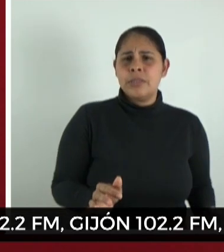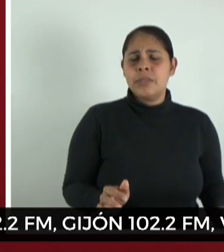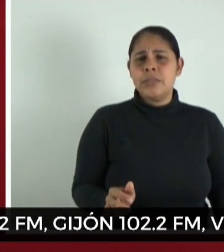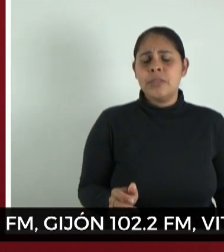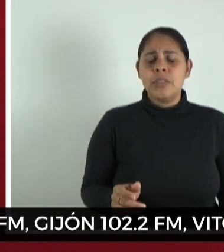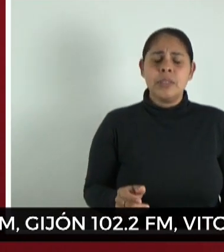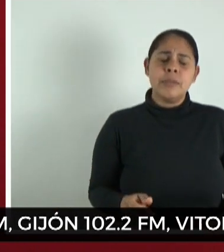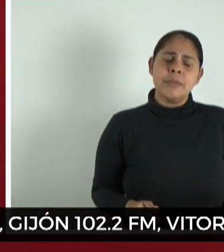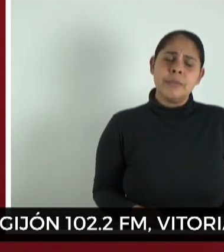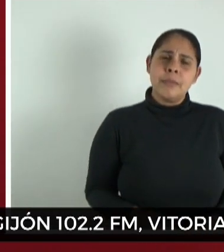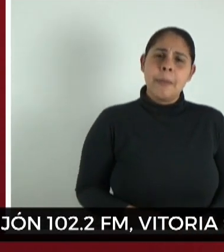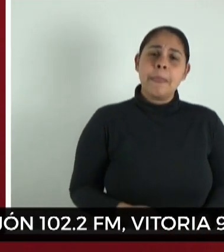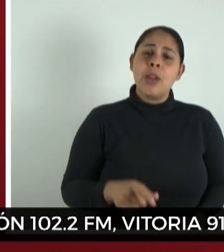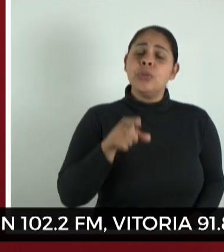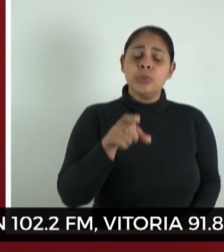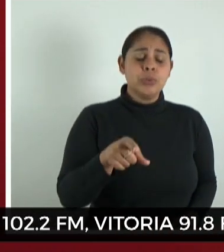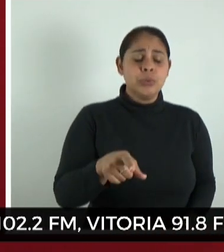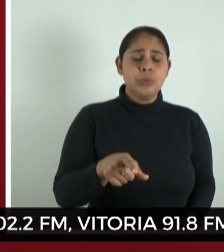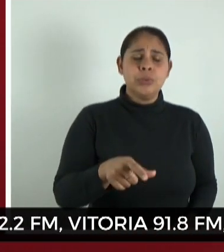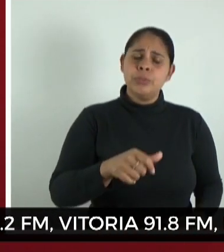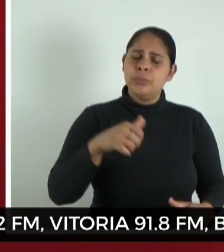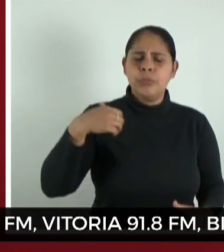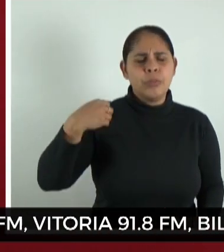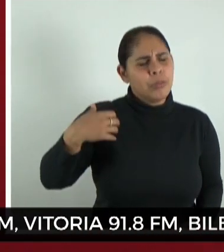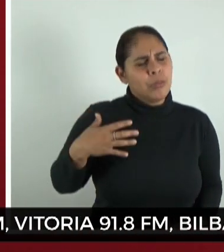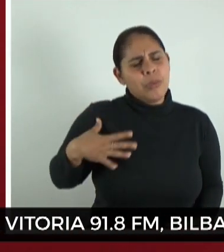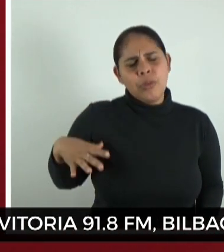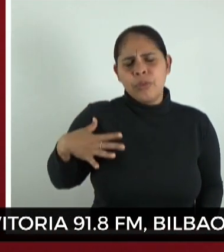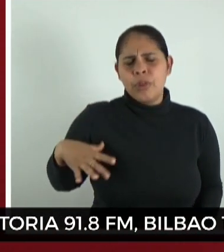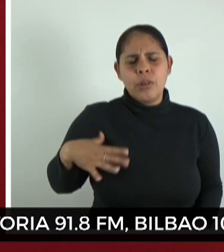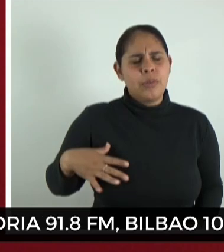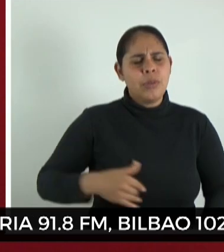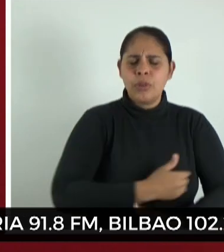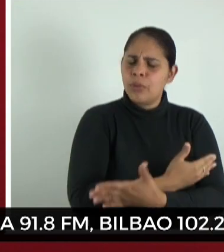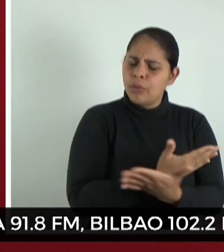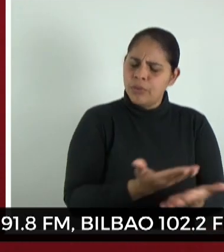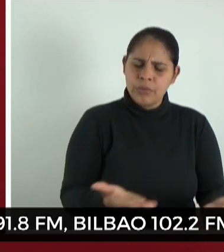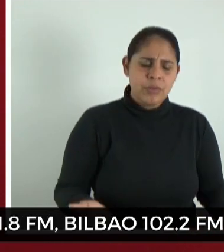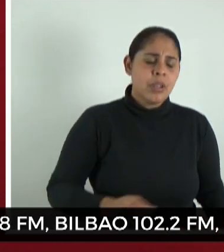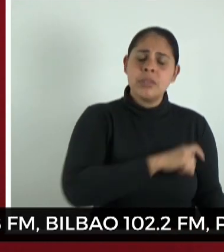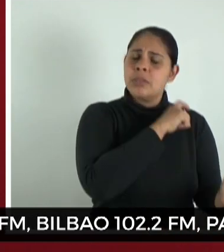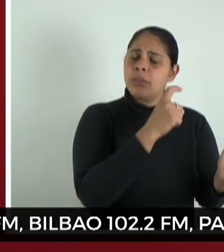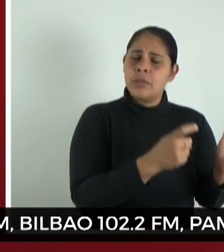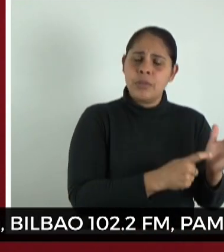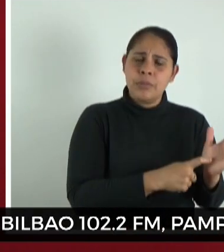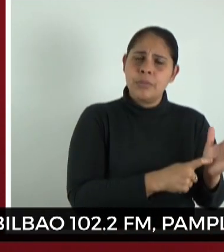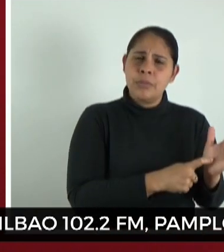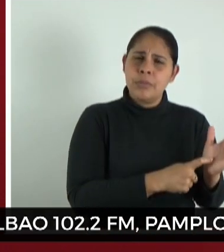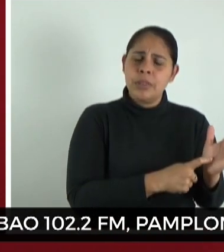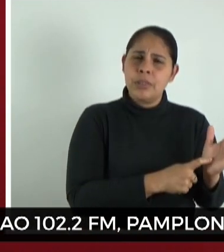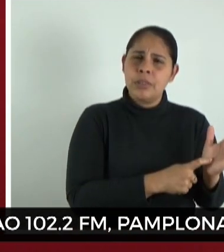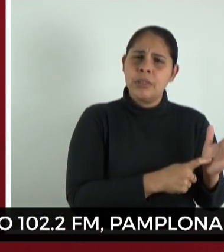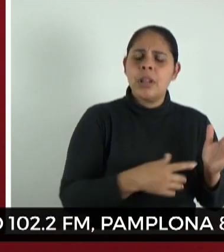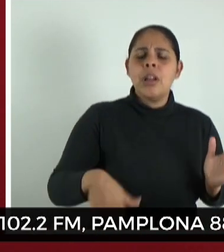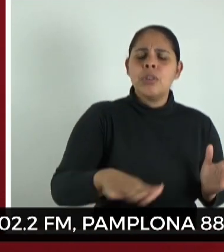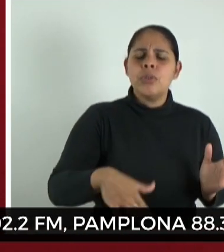Querido oyente, pon, por favor, toda tu confianza en la gracia de